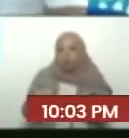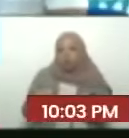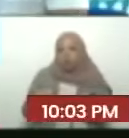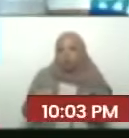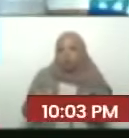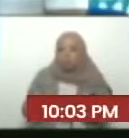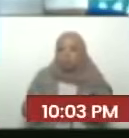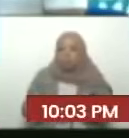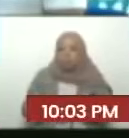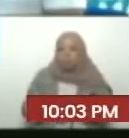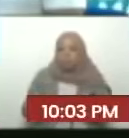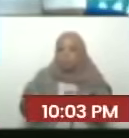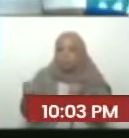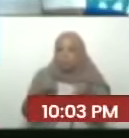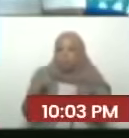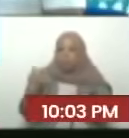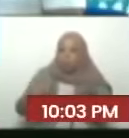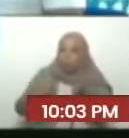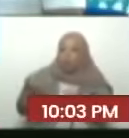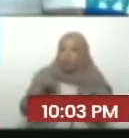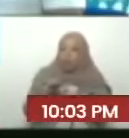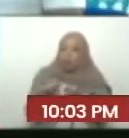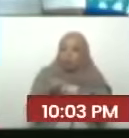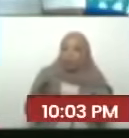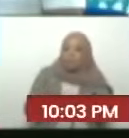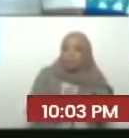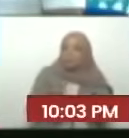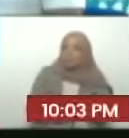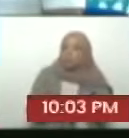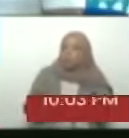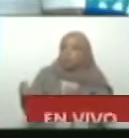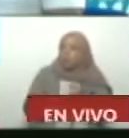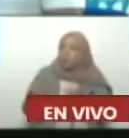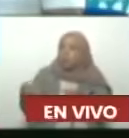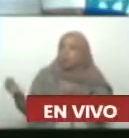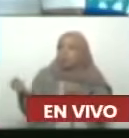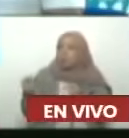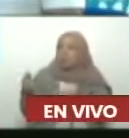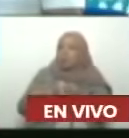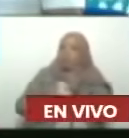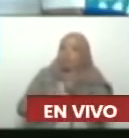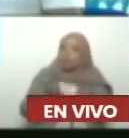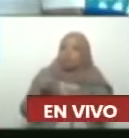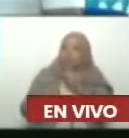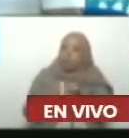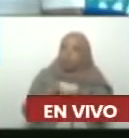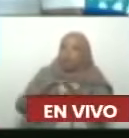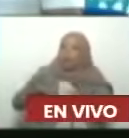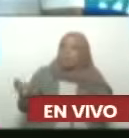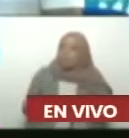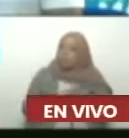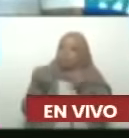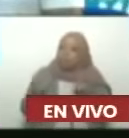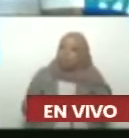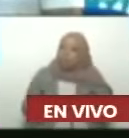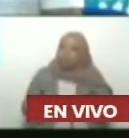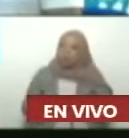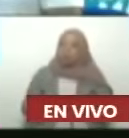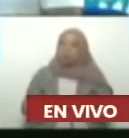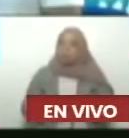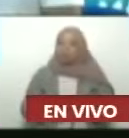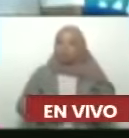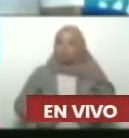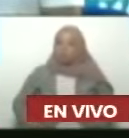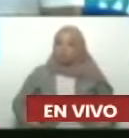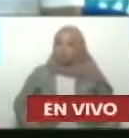piloto. Claro, la economía circular es precisamente una de las tendencias más avanzadas que hay en el mundo actual, porque